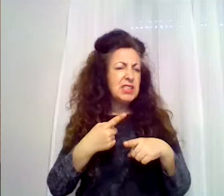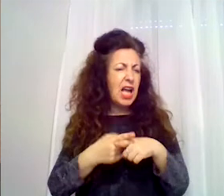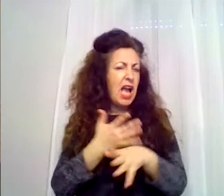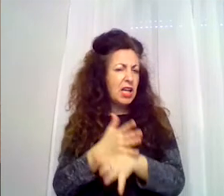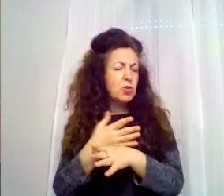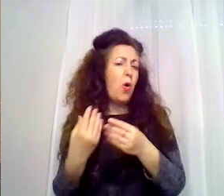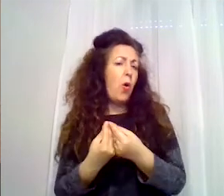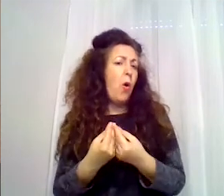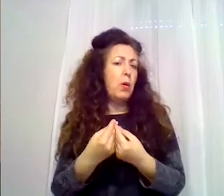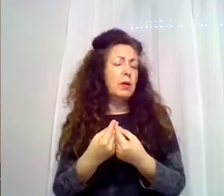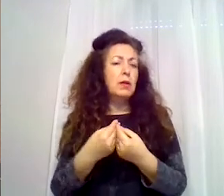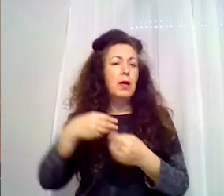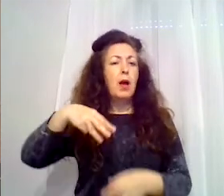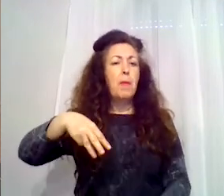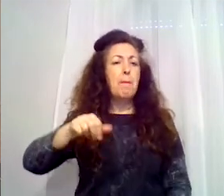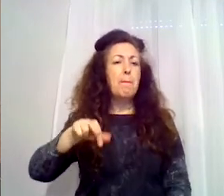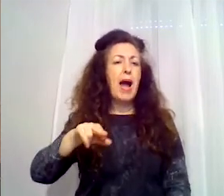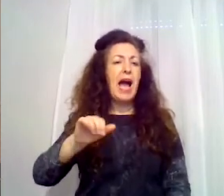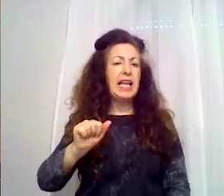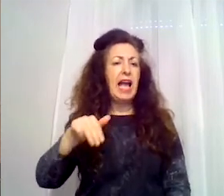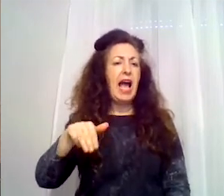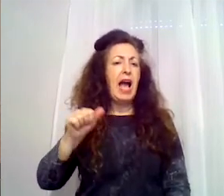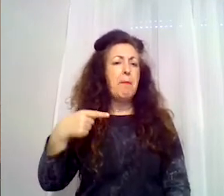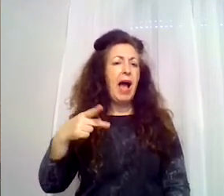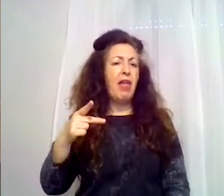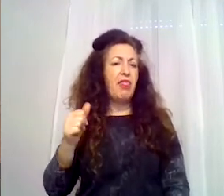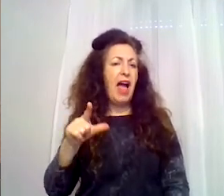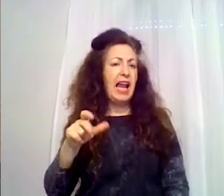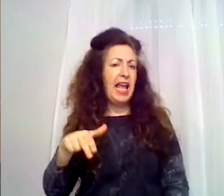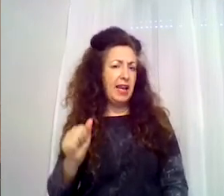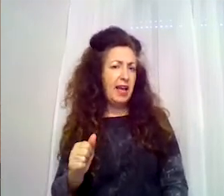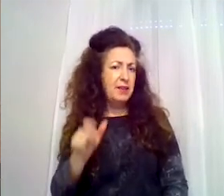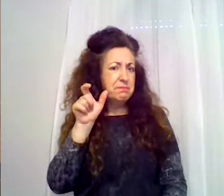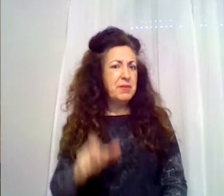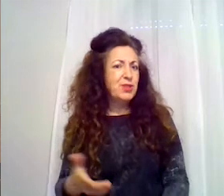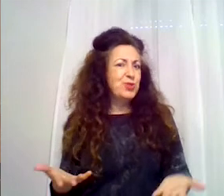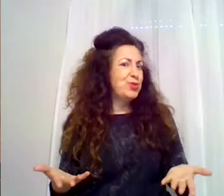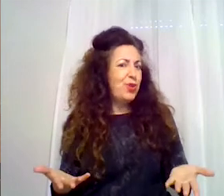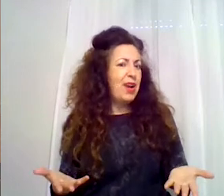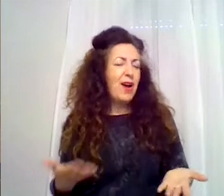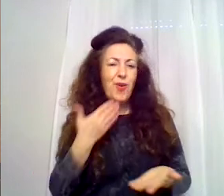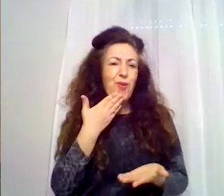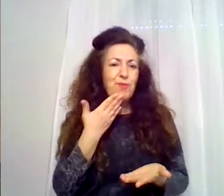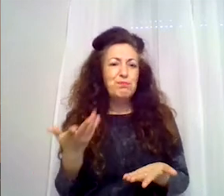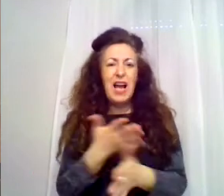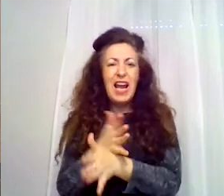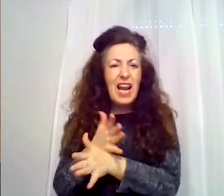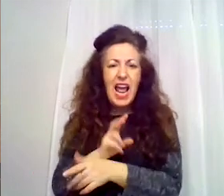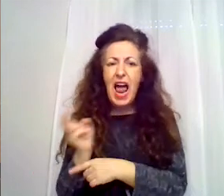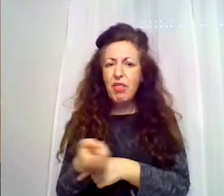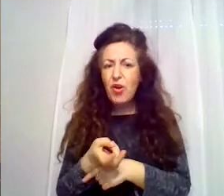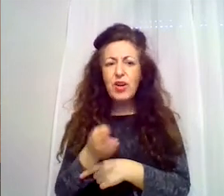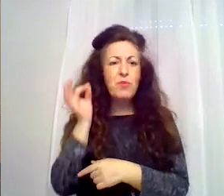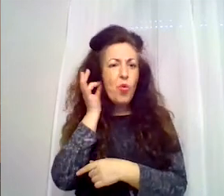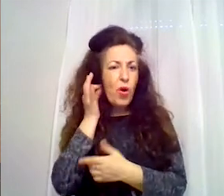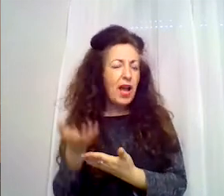Tiene algo que ver con el servicio secreto porque un día recibe una visita de una policía secreta y la policía secreta